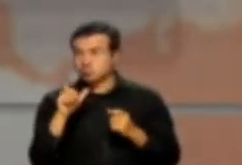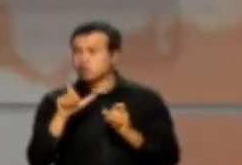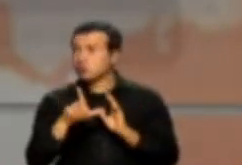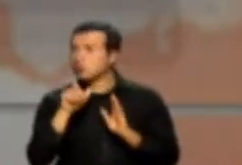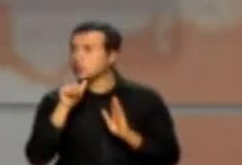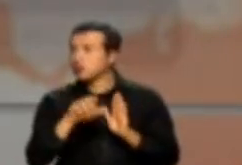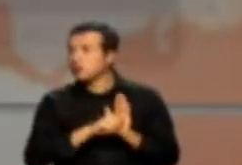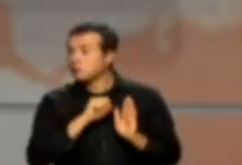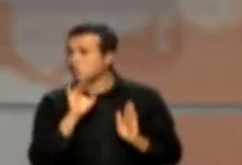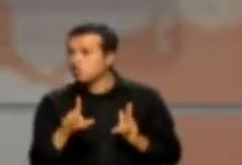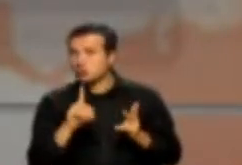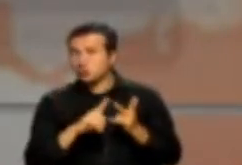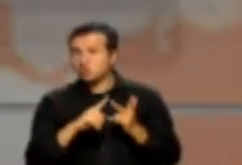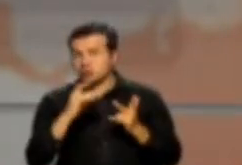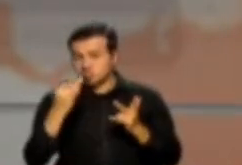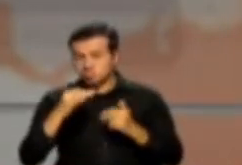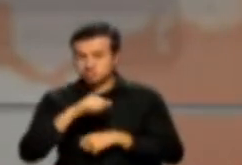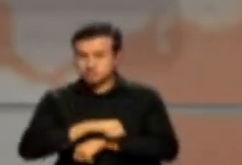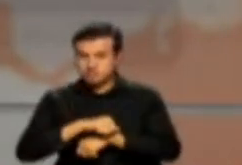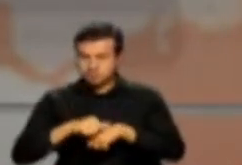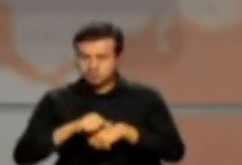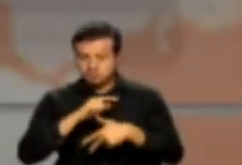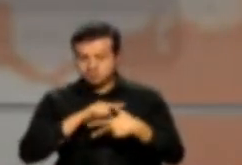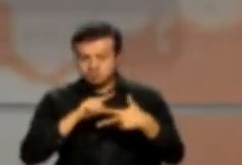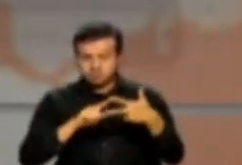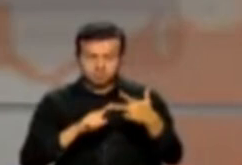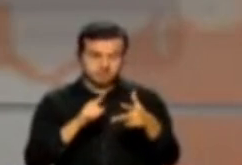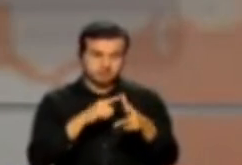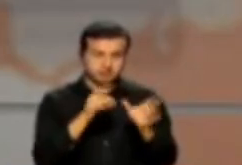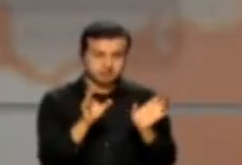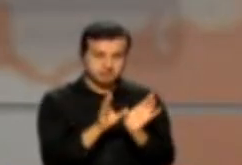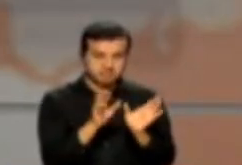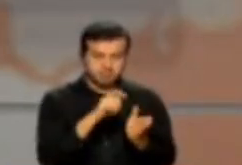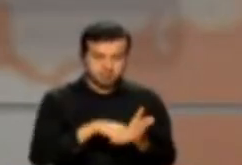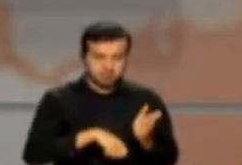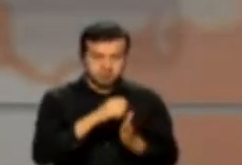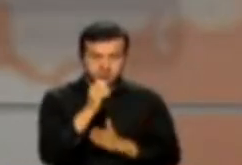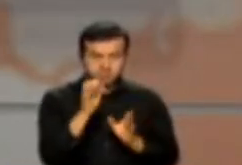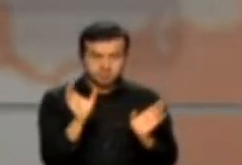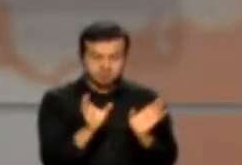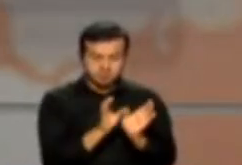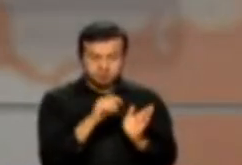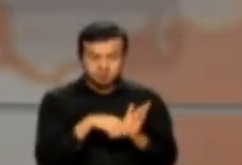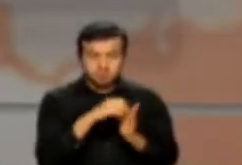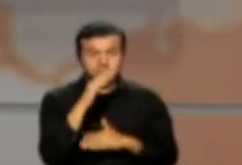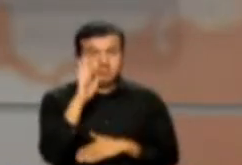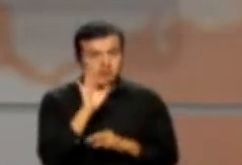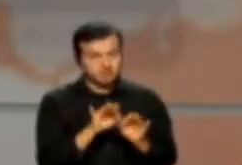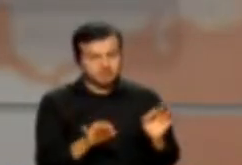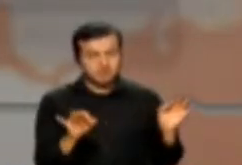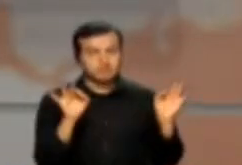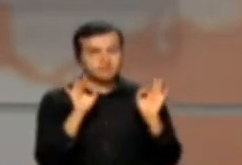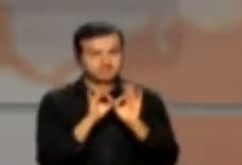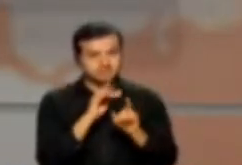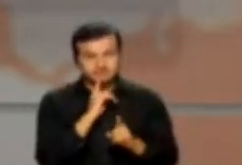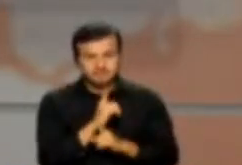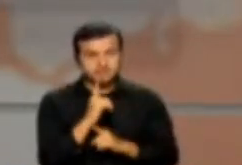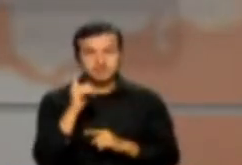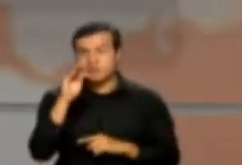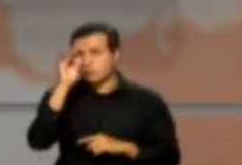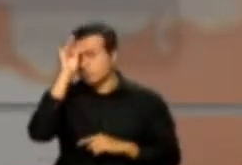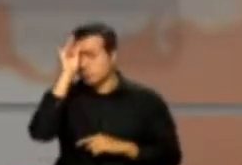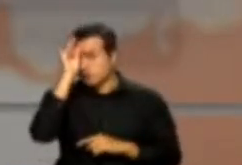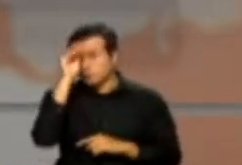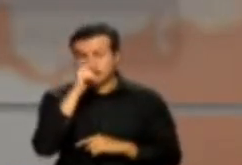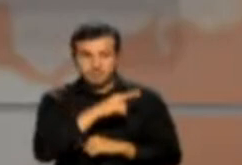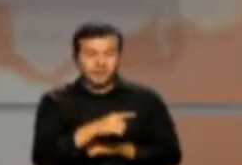tercero la realización y del trasplante la acreditación es la parte más importante porque porque los hospitales